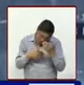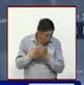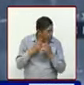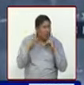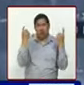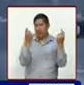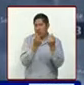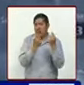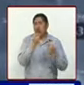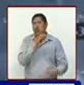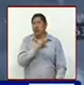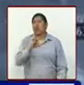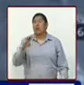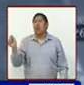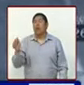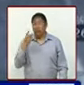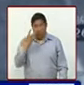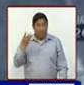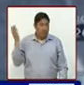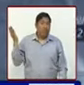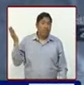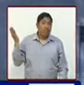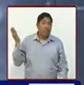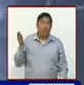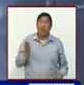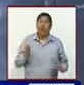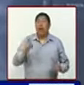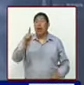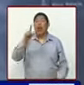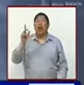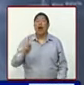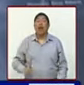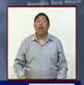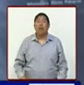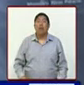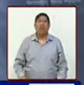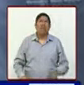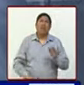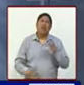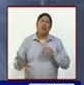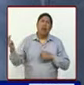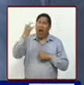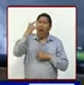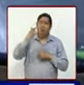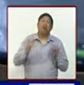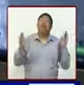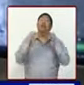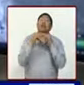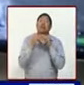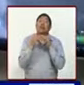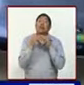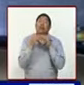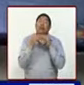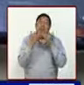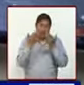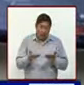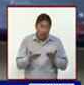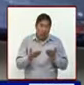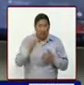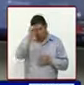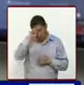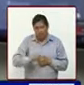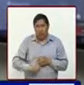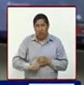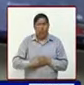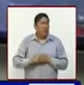de Cochabamba. Al mismo tiempo, mira aquí lo que ha ocurrido en La Paz. El Alto, Chulumani, esto es la ciudad de La Paz. Y acá abajo, en la zona de